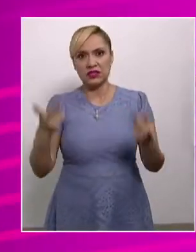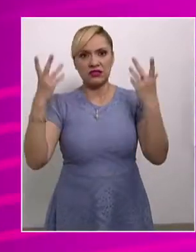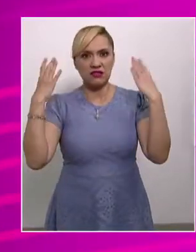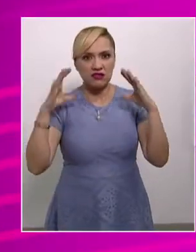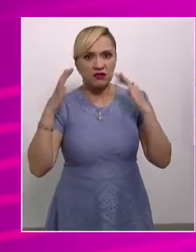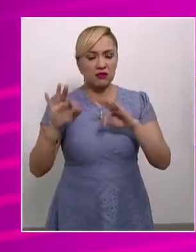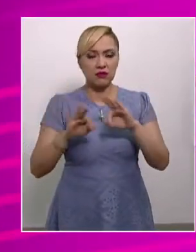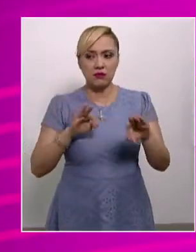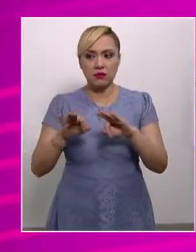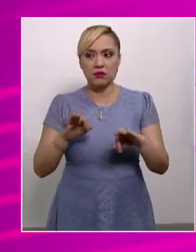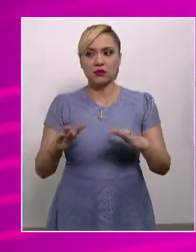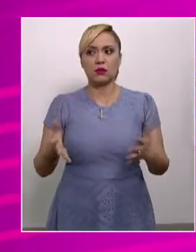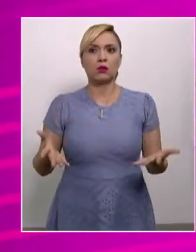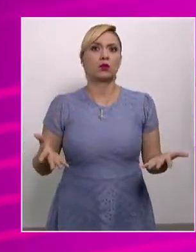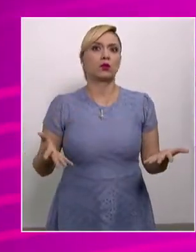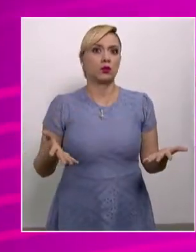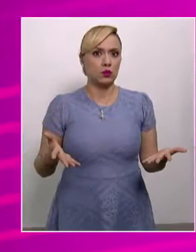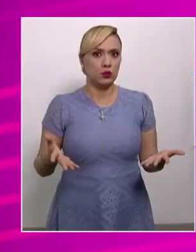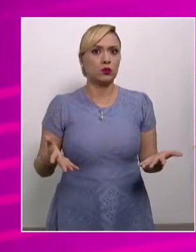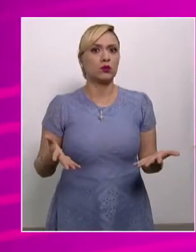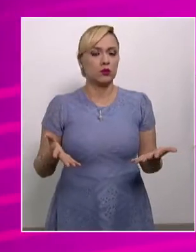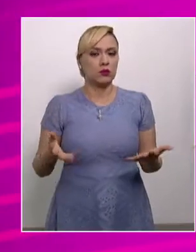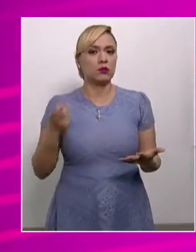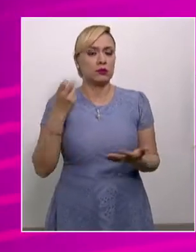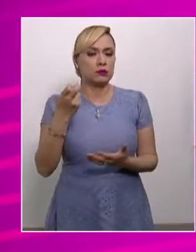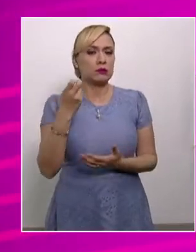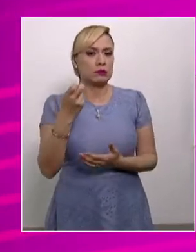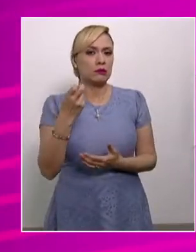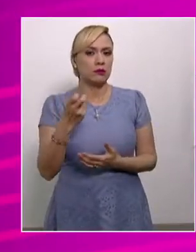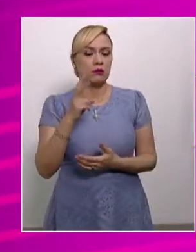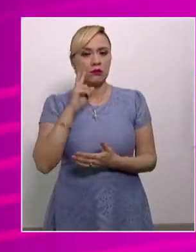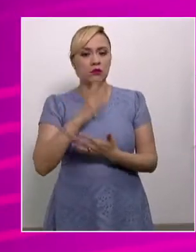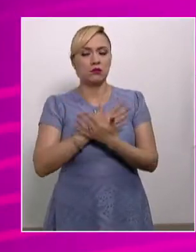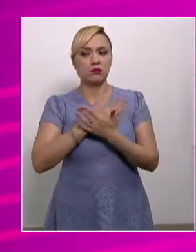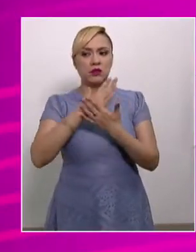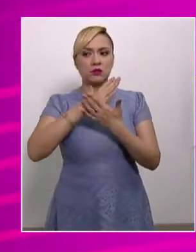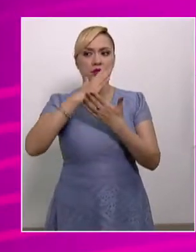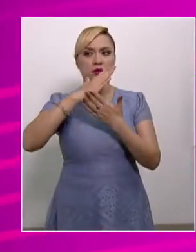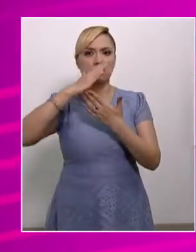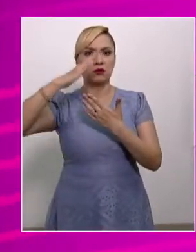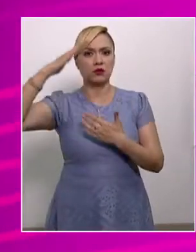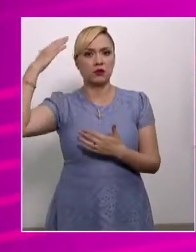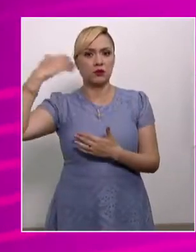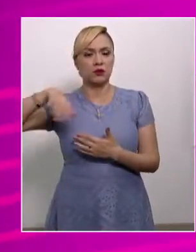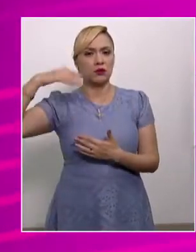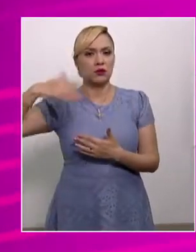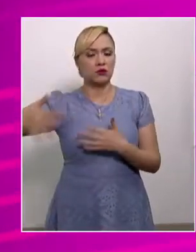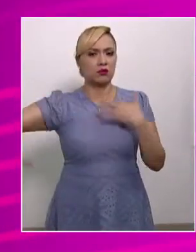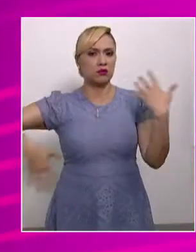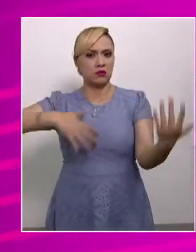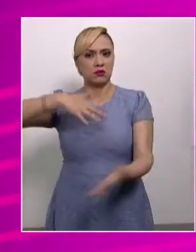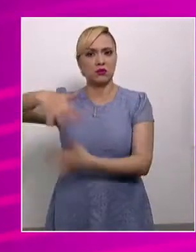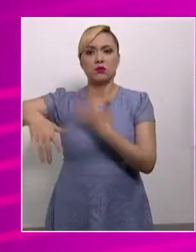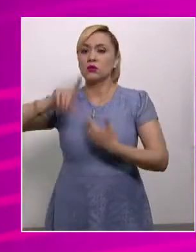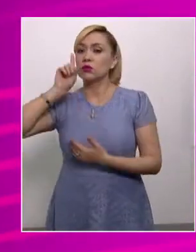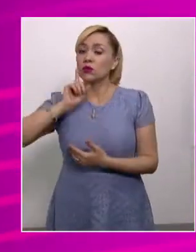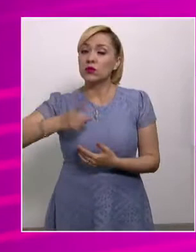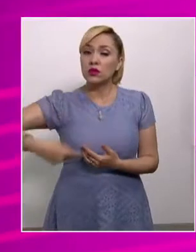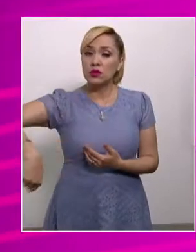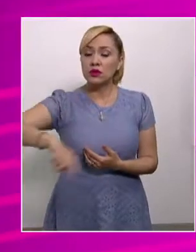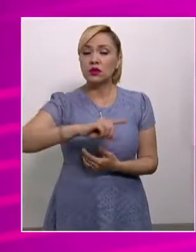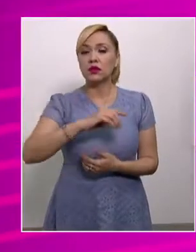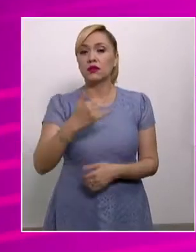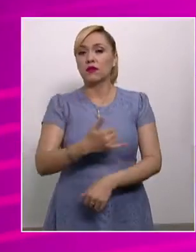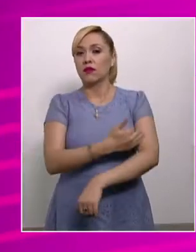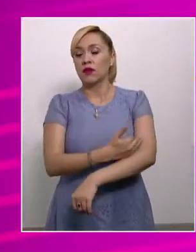sí las situaciones de violencia se han exacerbado cada vez más para que las mujeres e incluso en